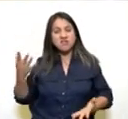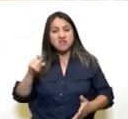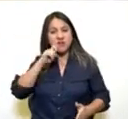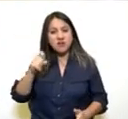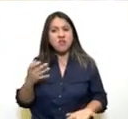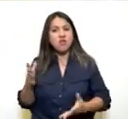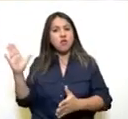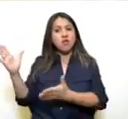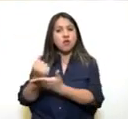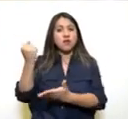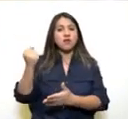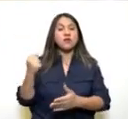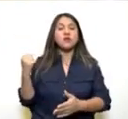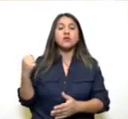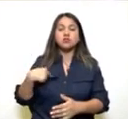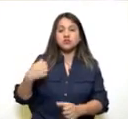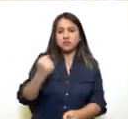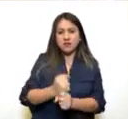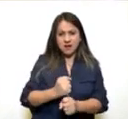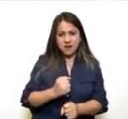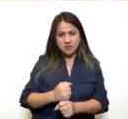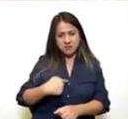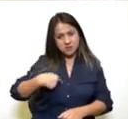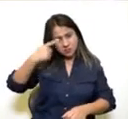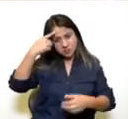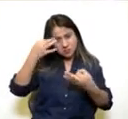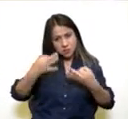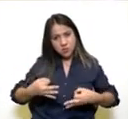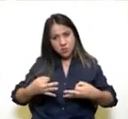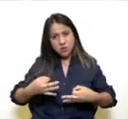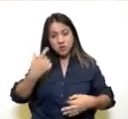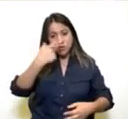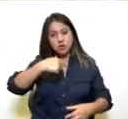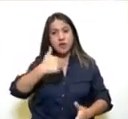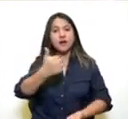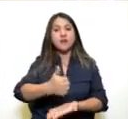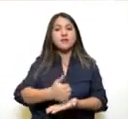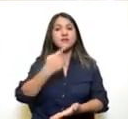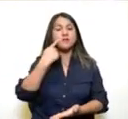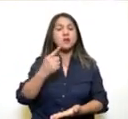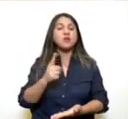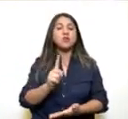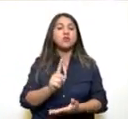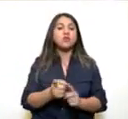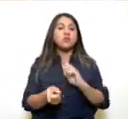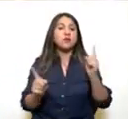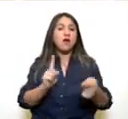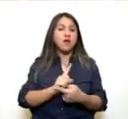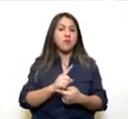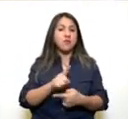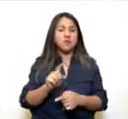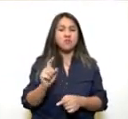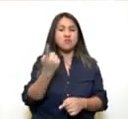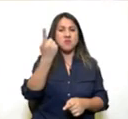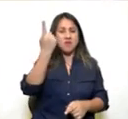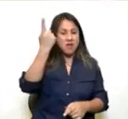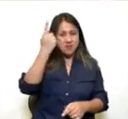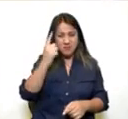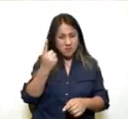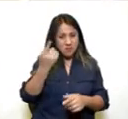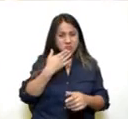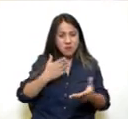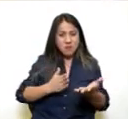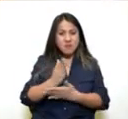se esa convicción que yo tengo porque hoy día soy alcaldesa pero no he cambiado desde el primer minuto que